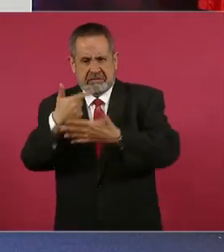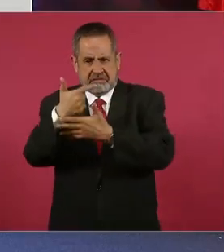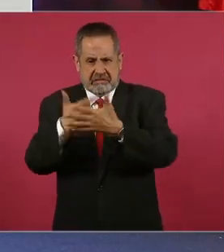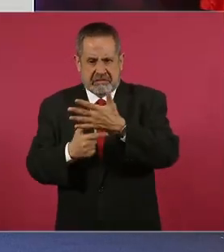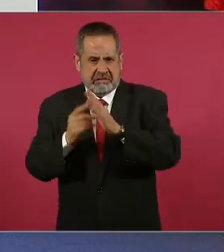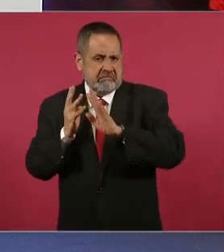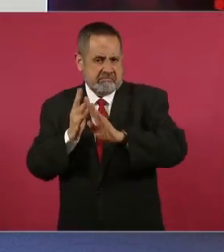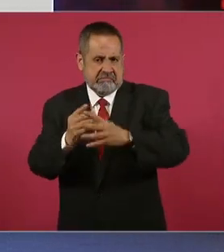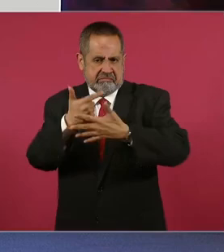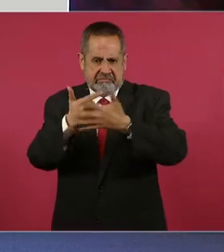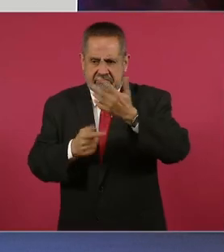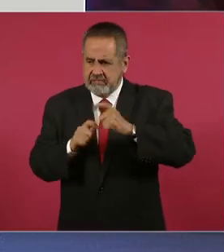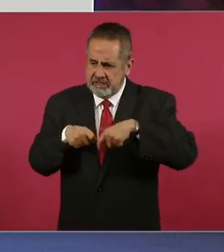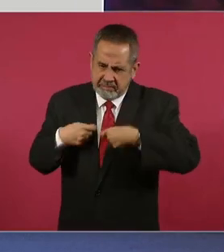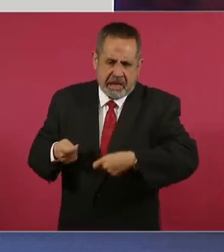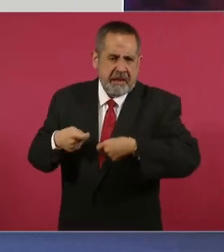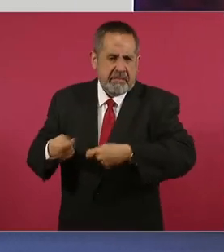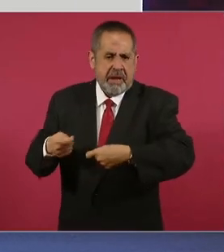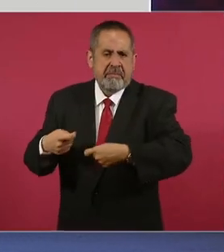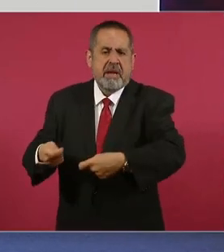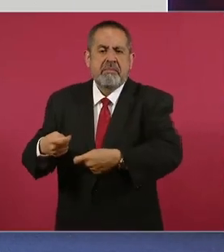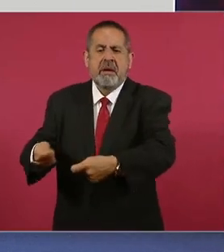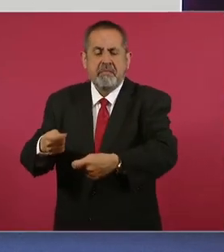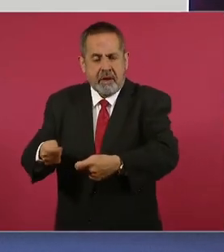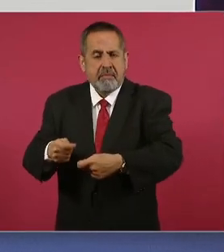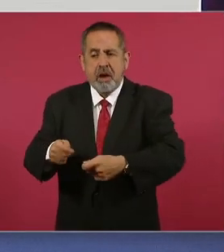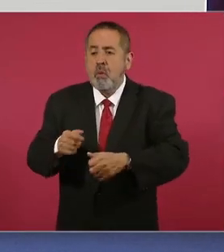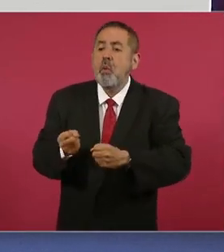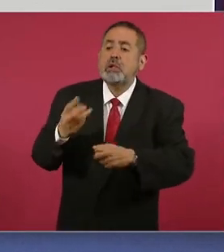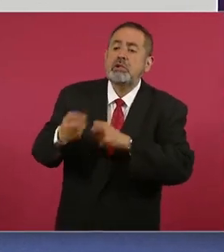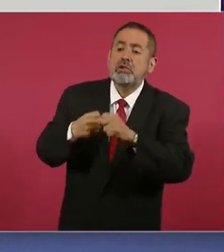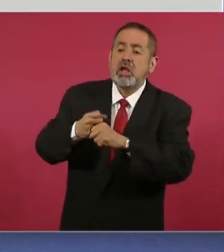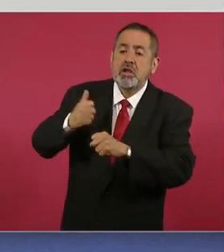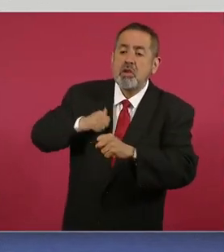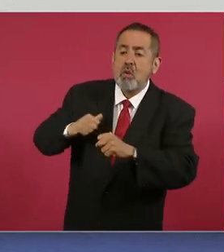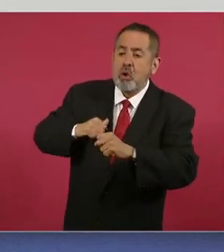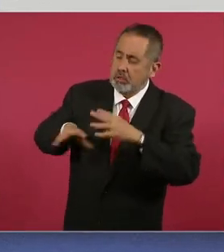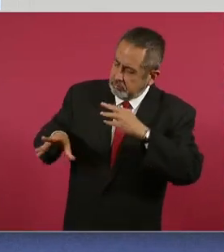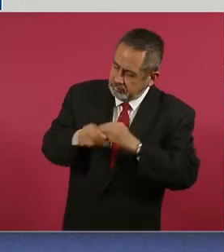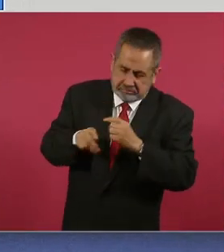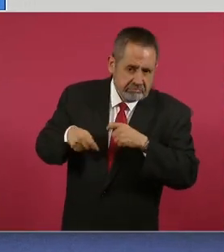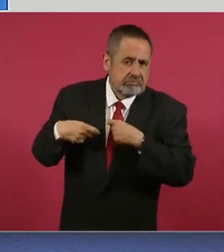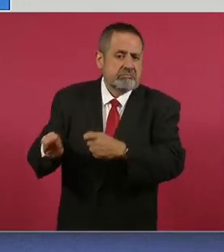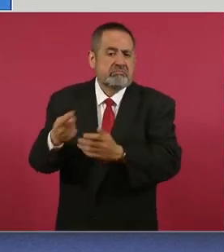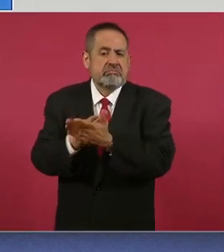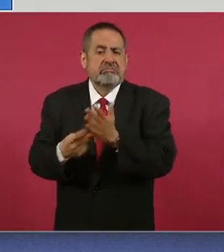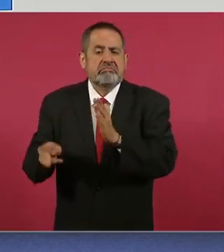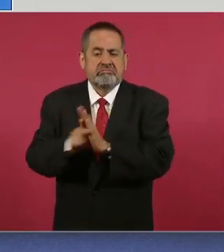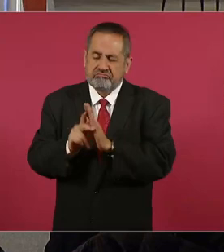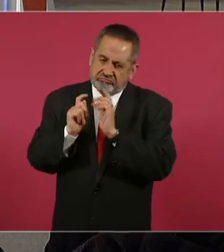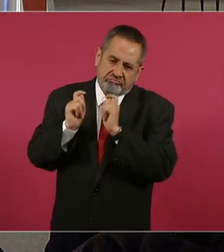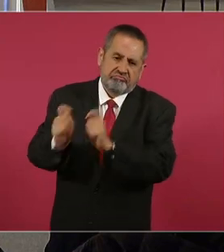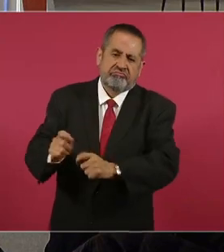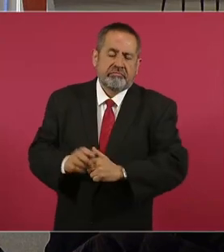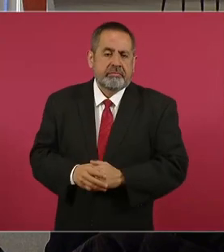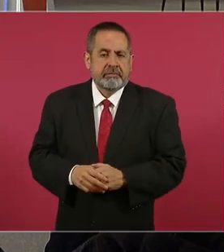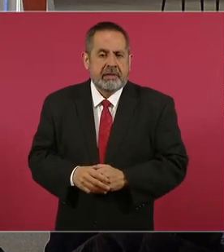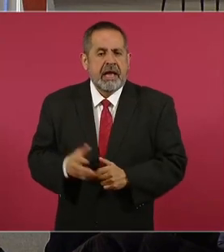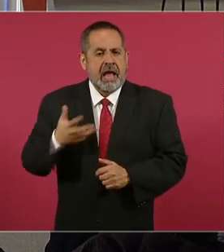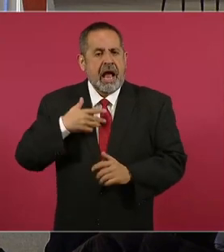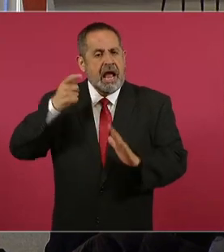sido estrictamente el criterio de la antigüedad. Y con esto cerraríamos, teníamos un